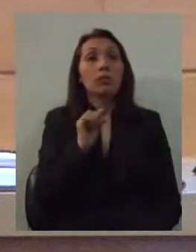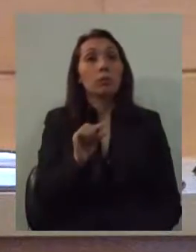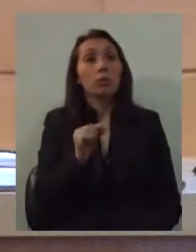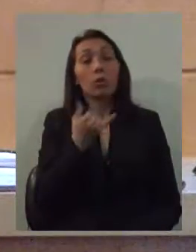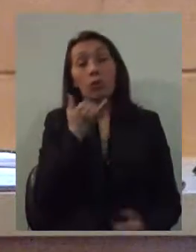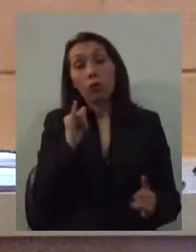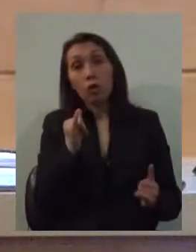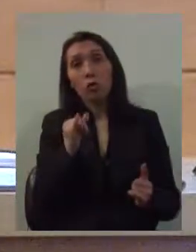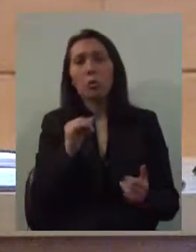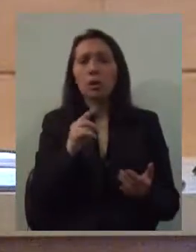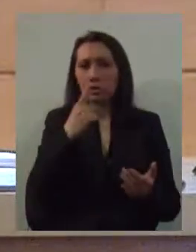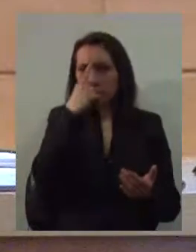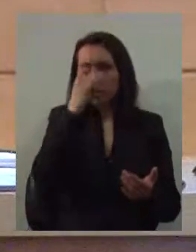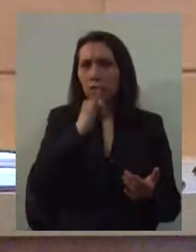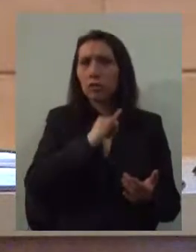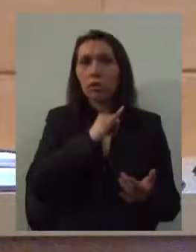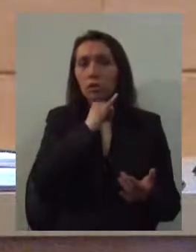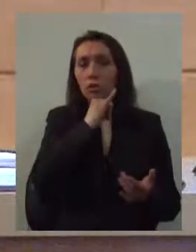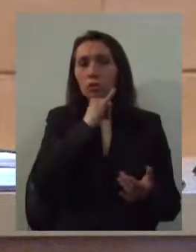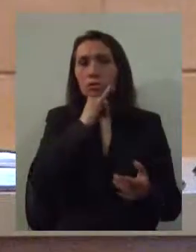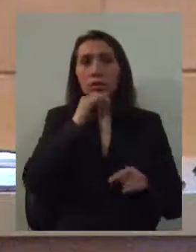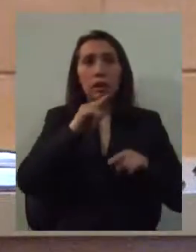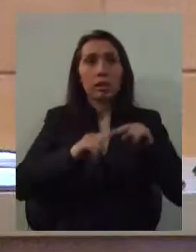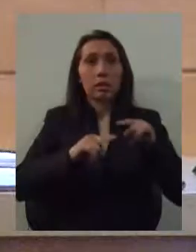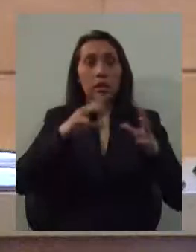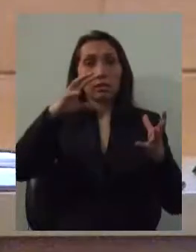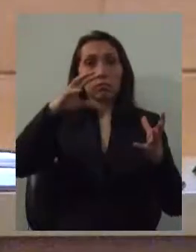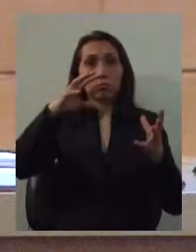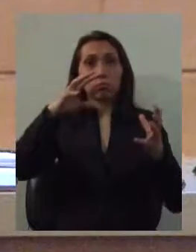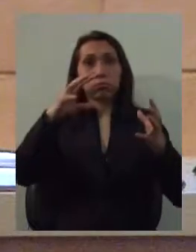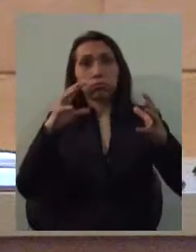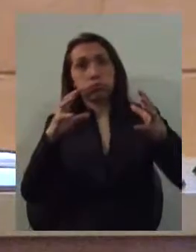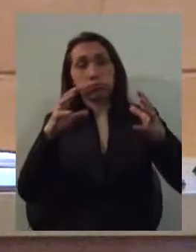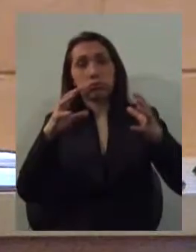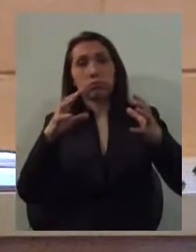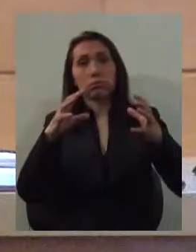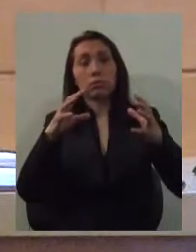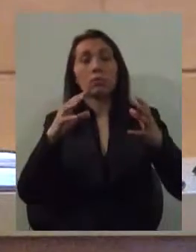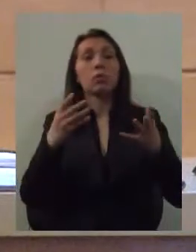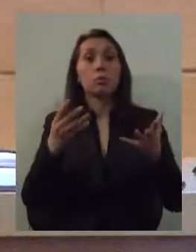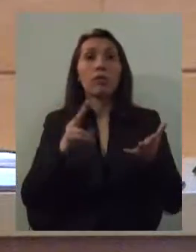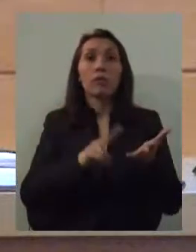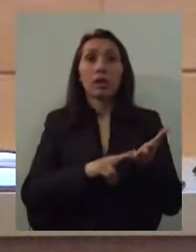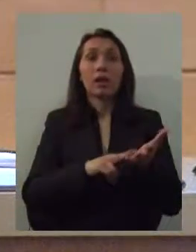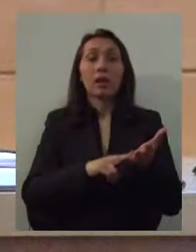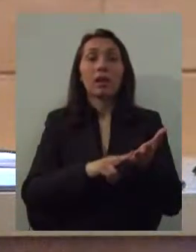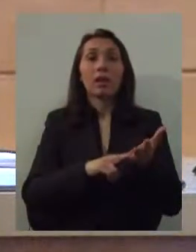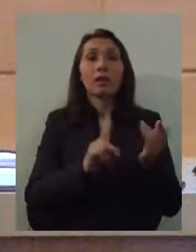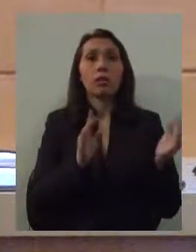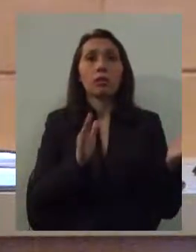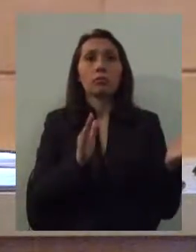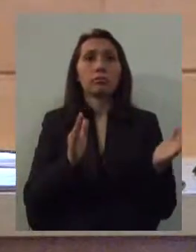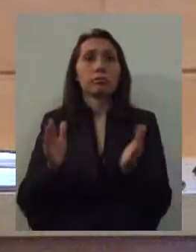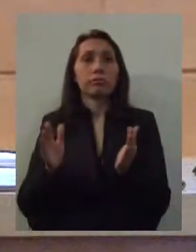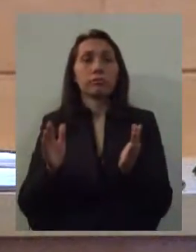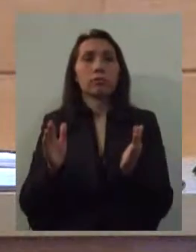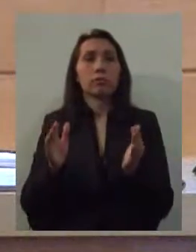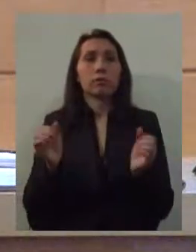broma y un poco en serio, no sé si será el eje de la Tierra que efectivamente está cambiando, pero el hecho es que las estaciones están